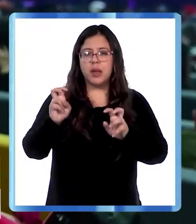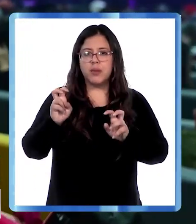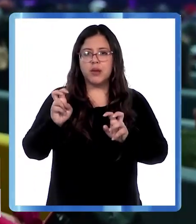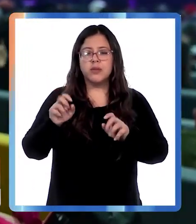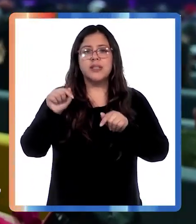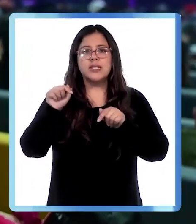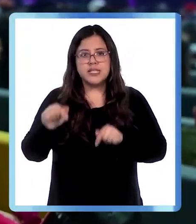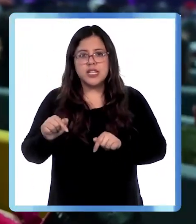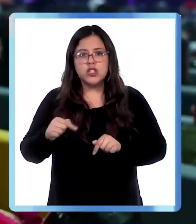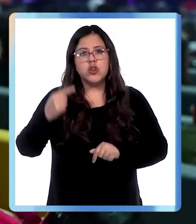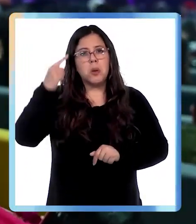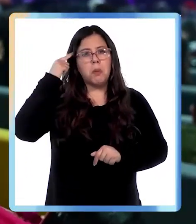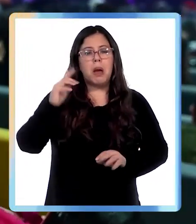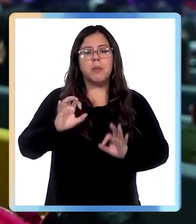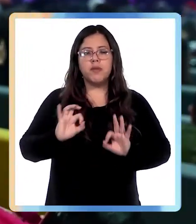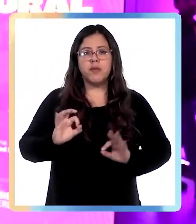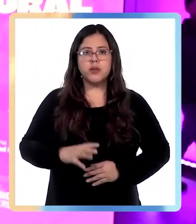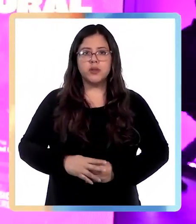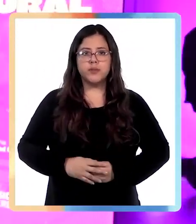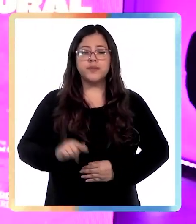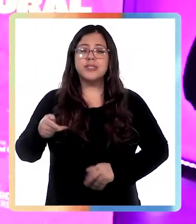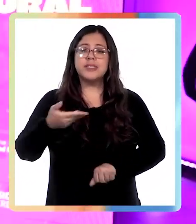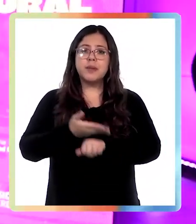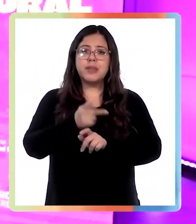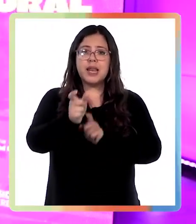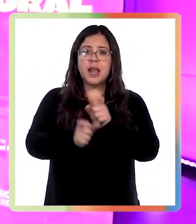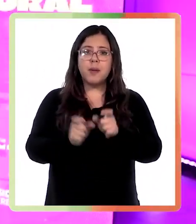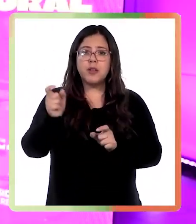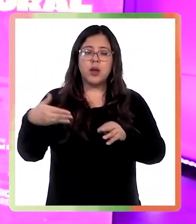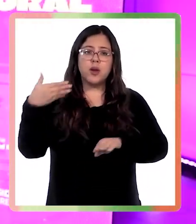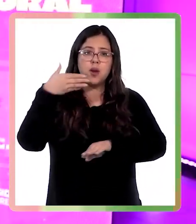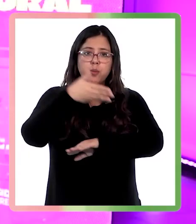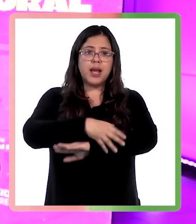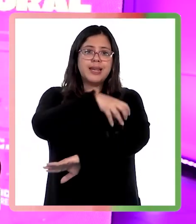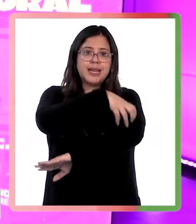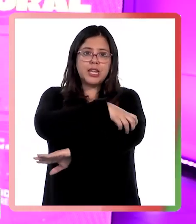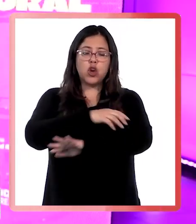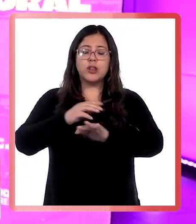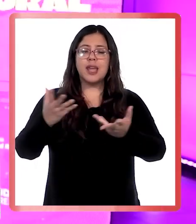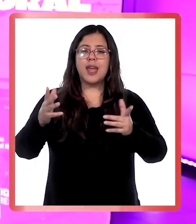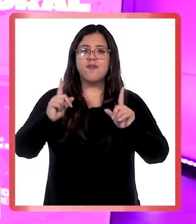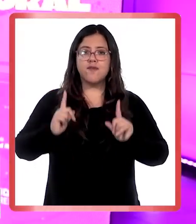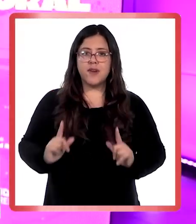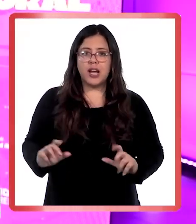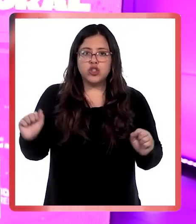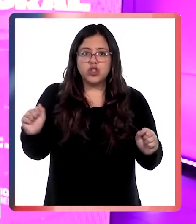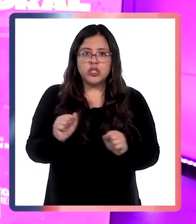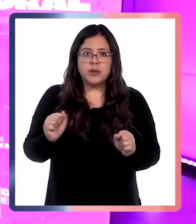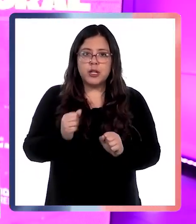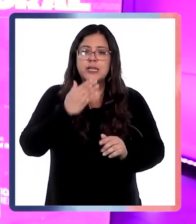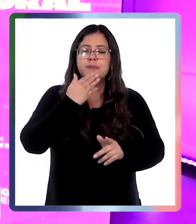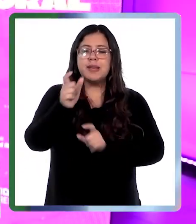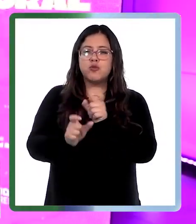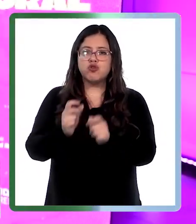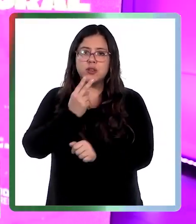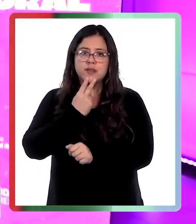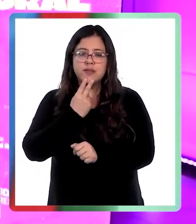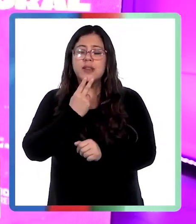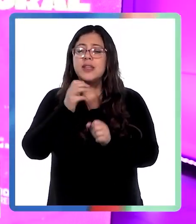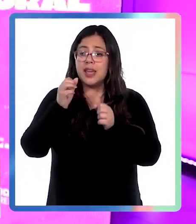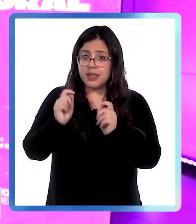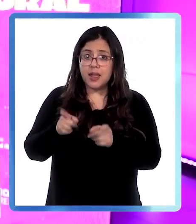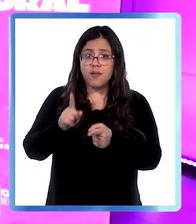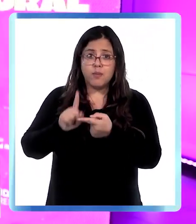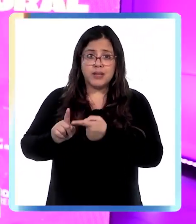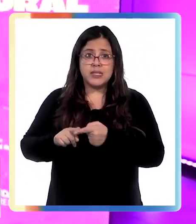que eso lo encuentro genial hacer el llamado a toda la gente que va a visitar nuestra región en estas vacaciones de invierno también a los residentes que